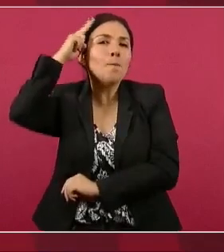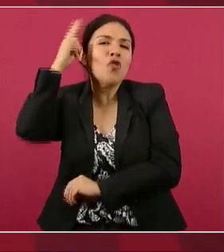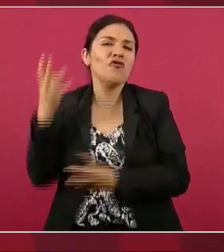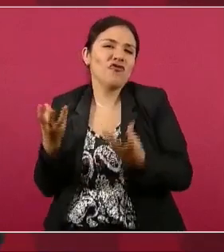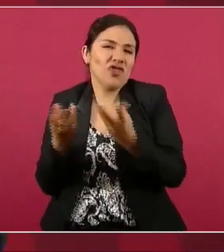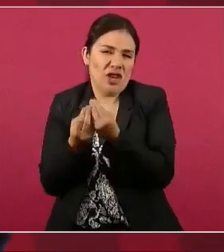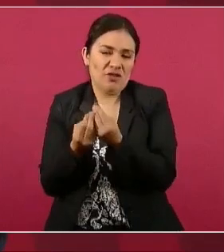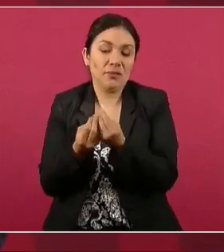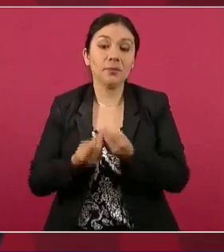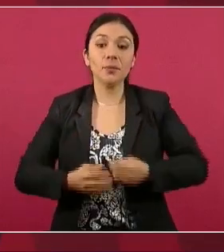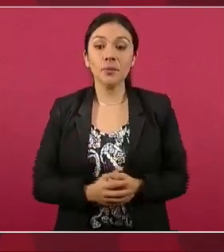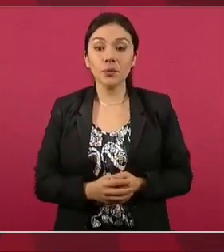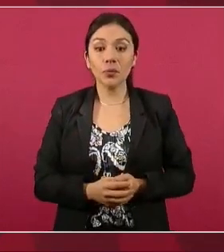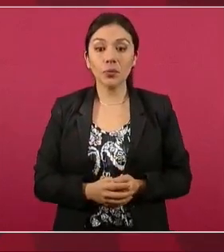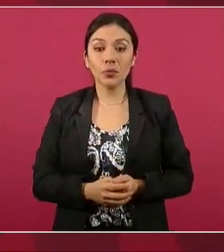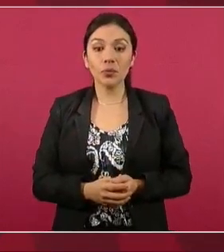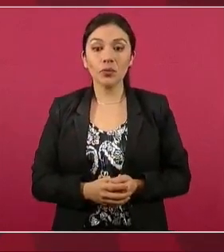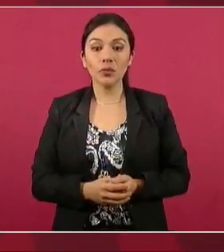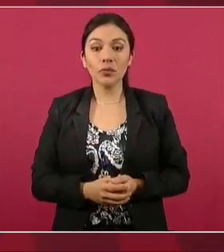Entonces,